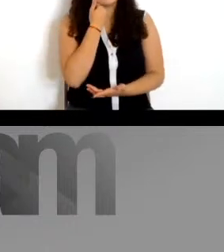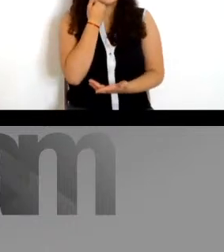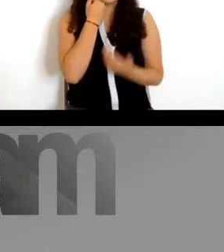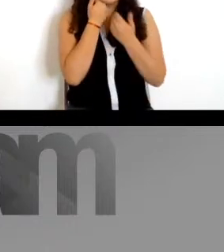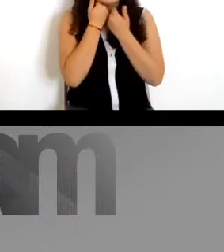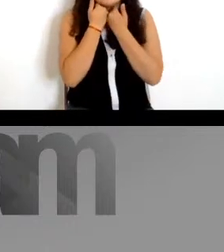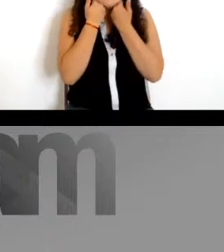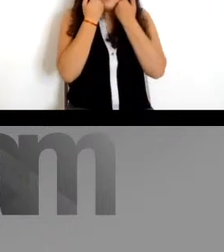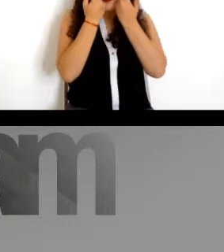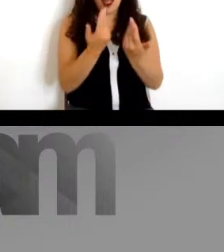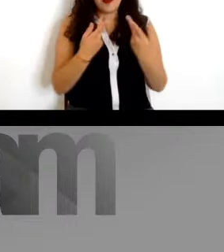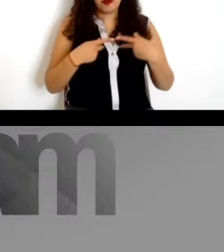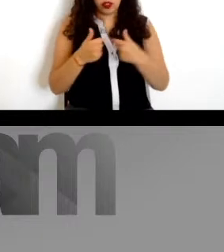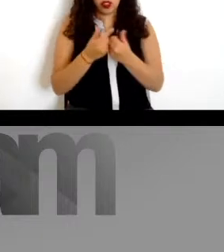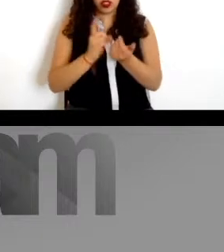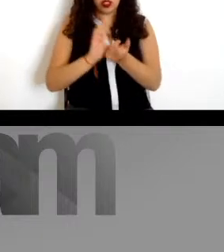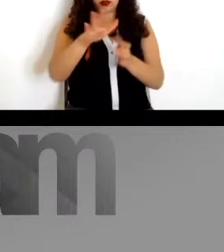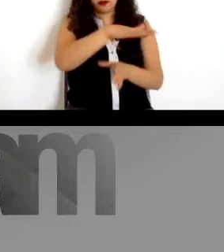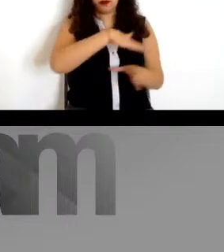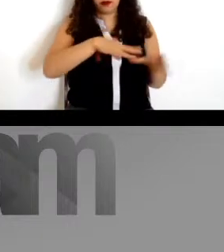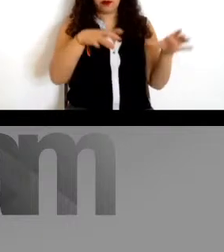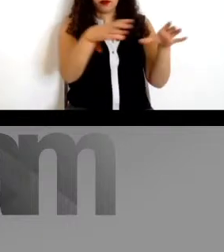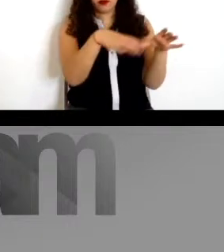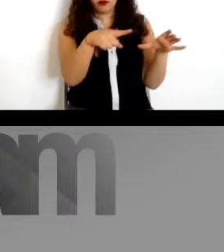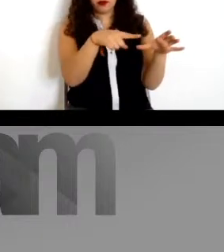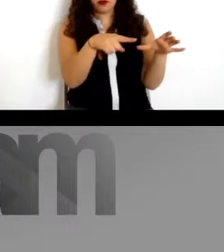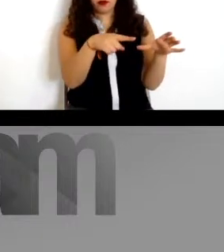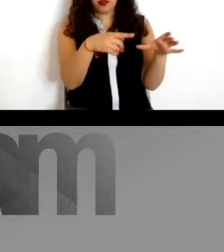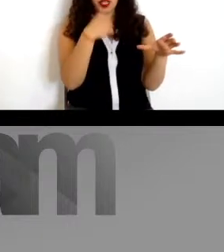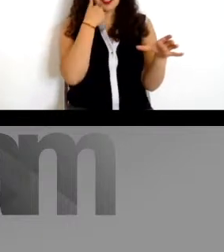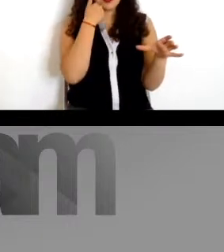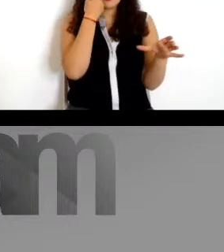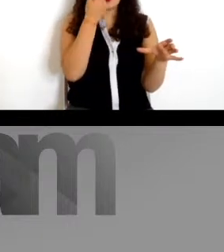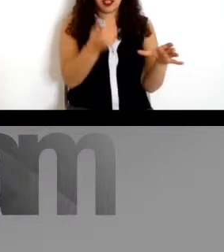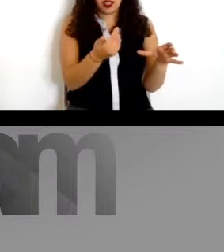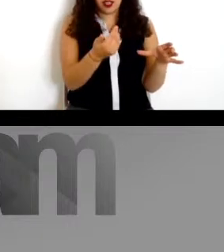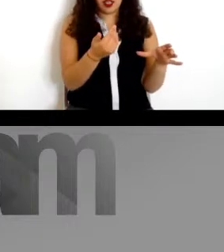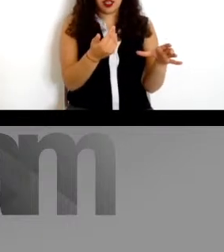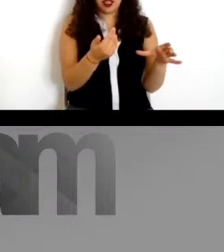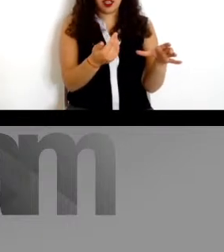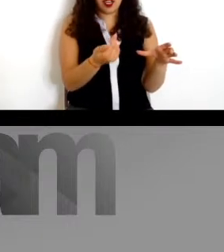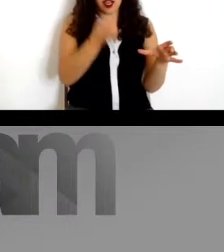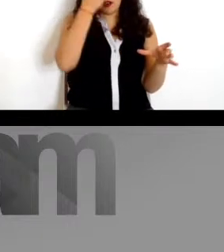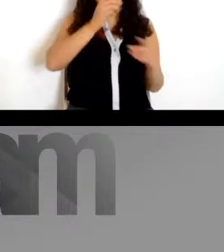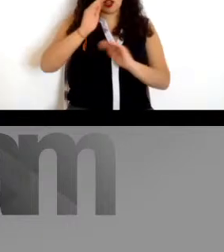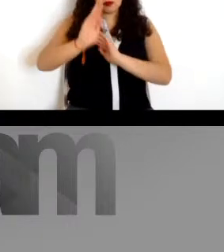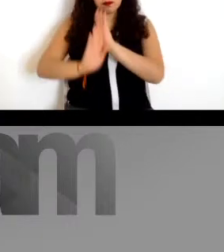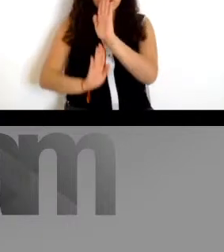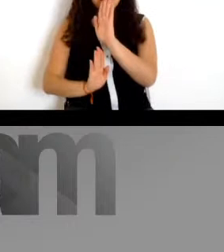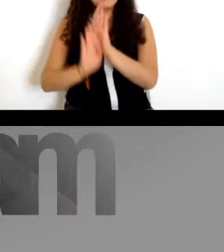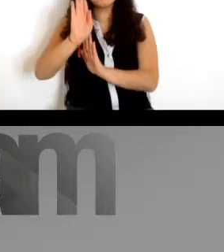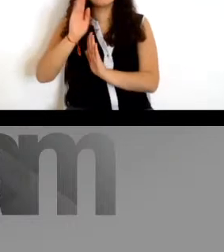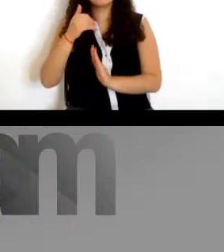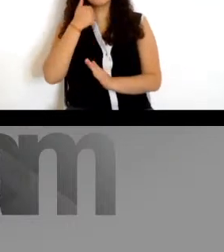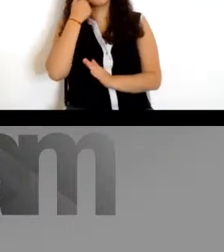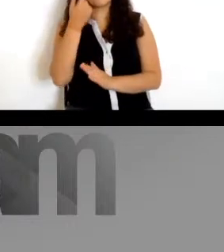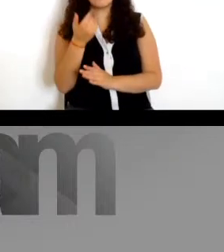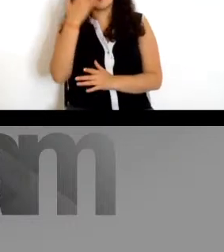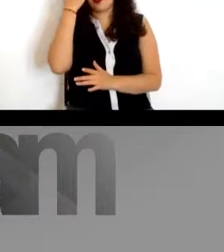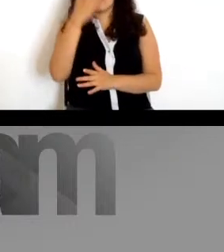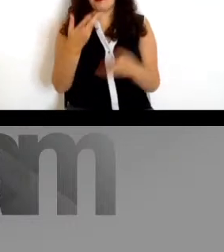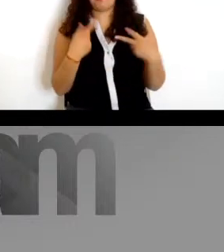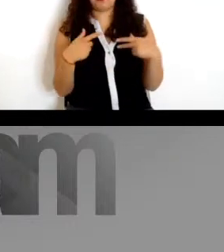las personas con discapacidad, tener la disposición de seguir adelante. Sabemos que pues muchas personas